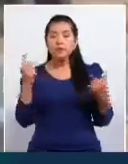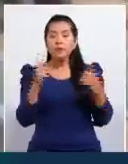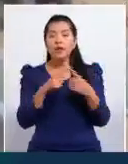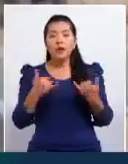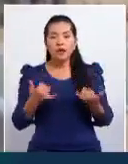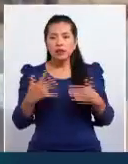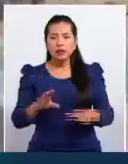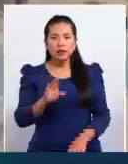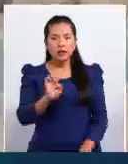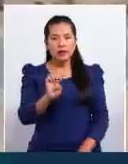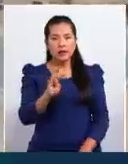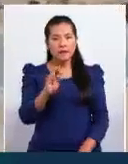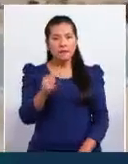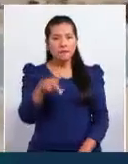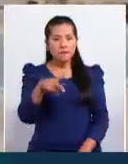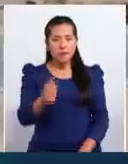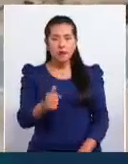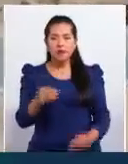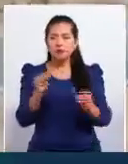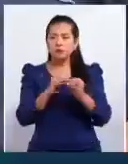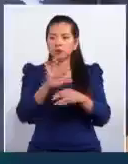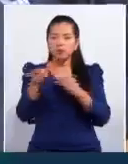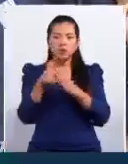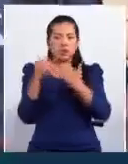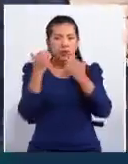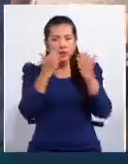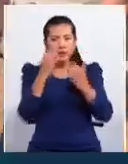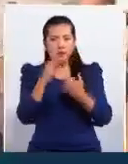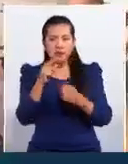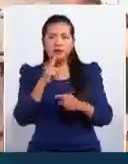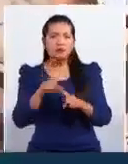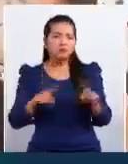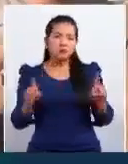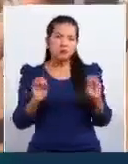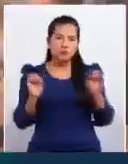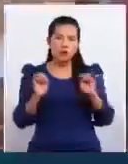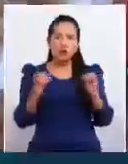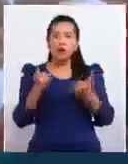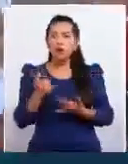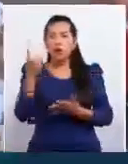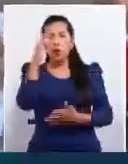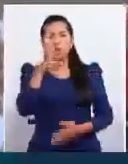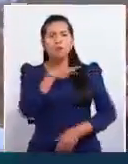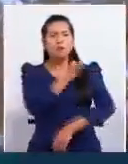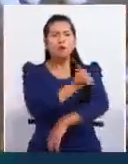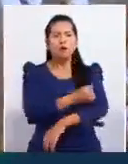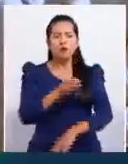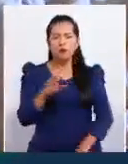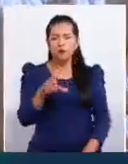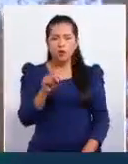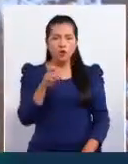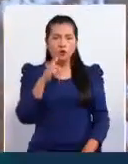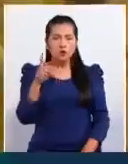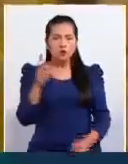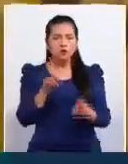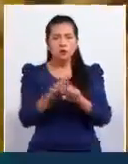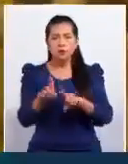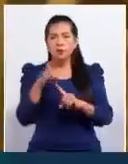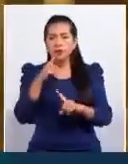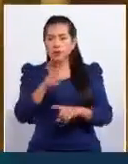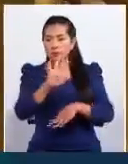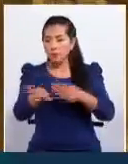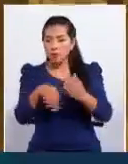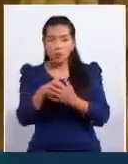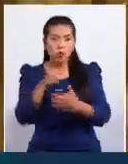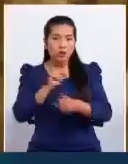cumpliendo con grano de maíz. Y para finalizar, Franklin Flores aclaró que continuarán fortaleciendo a los trabajadores con